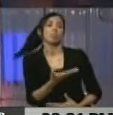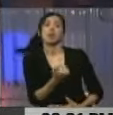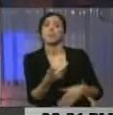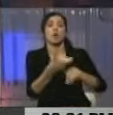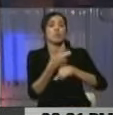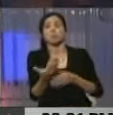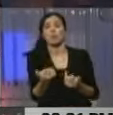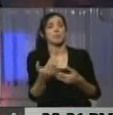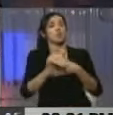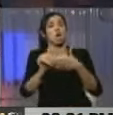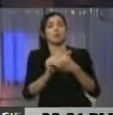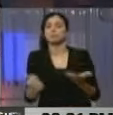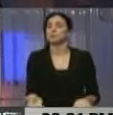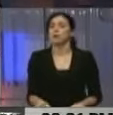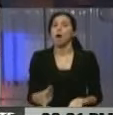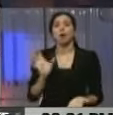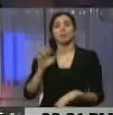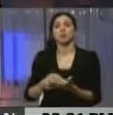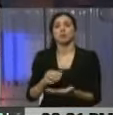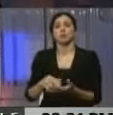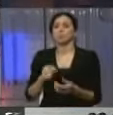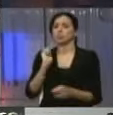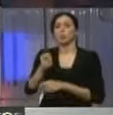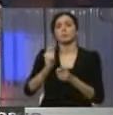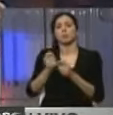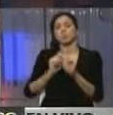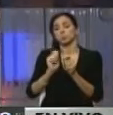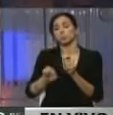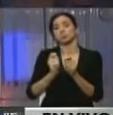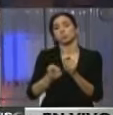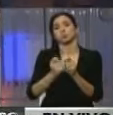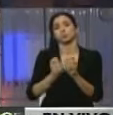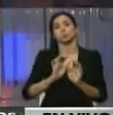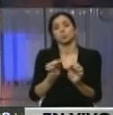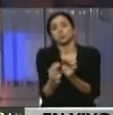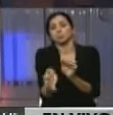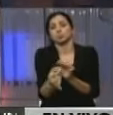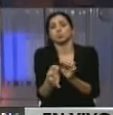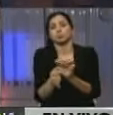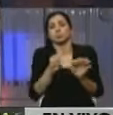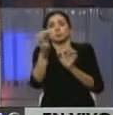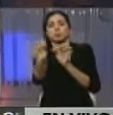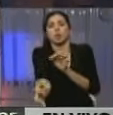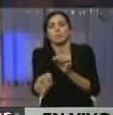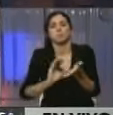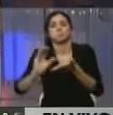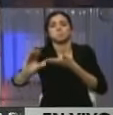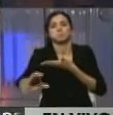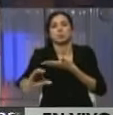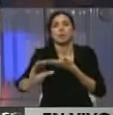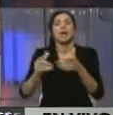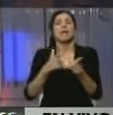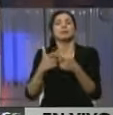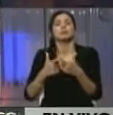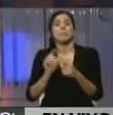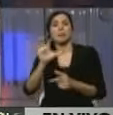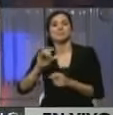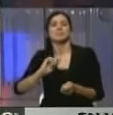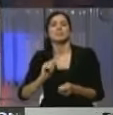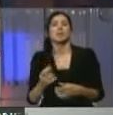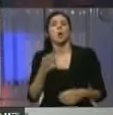denme los dólares. Y salía el Estado ro. Entonces nos hicimos un país con una economía de puertos.